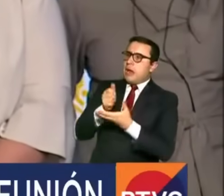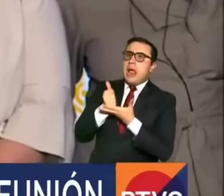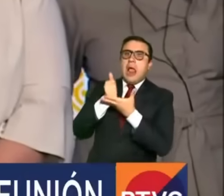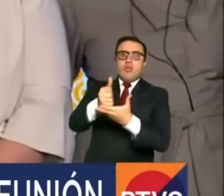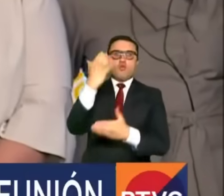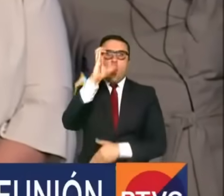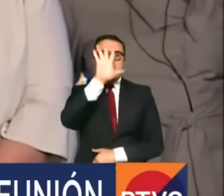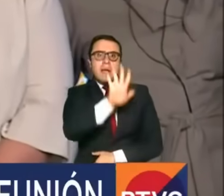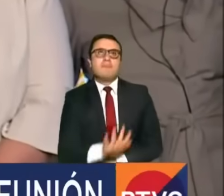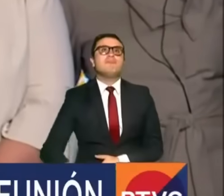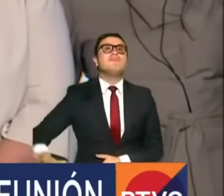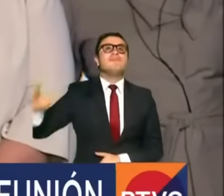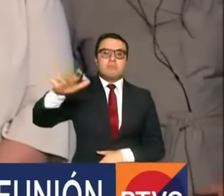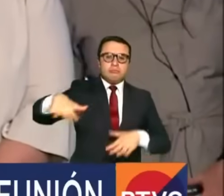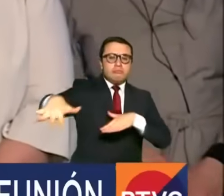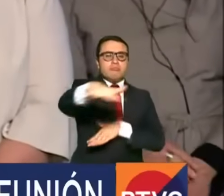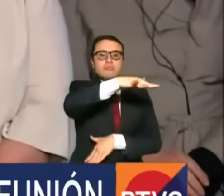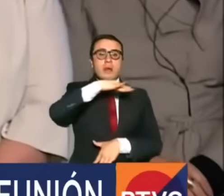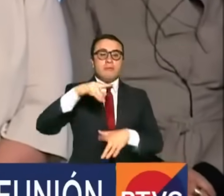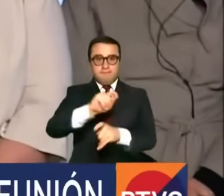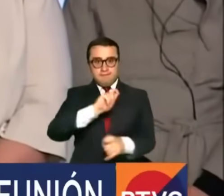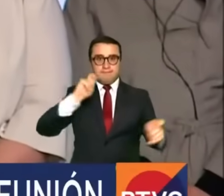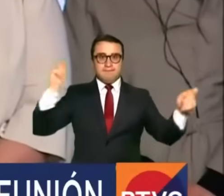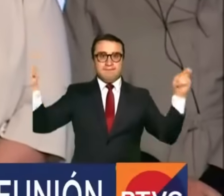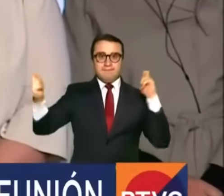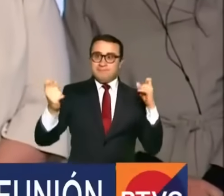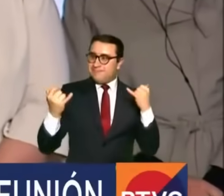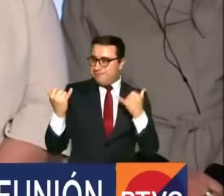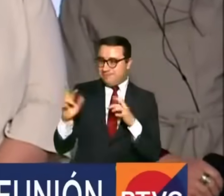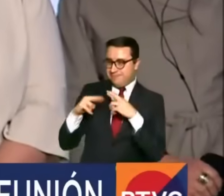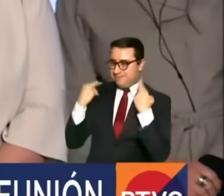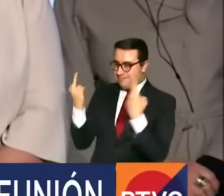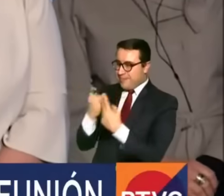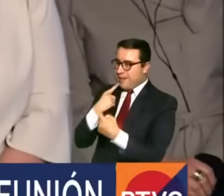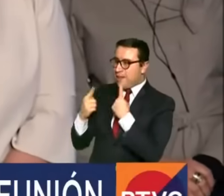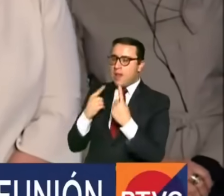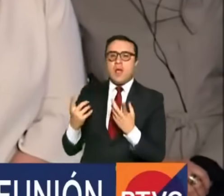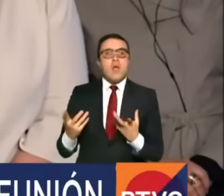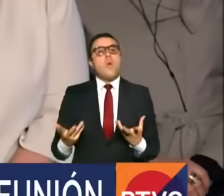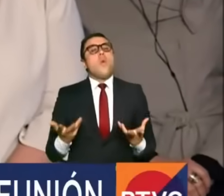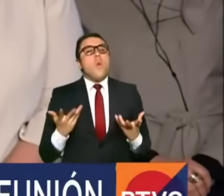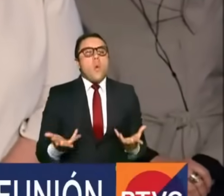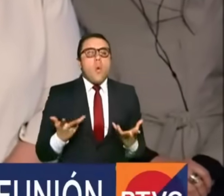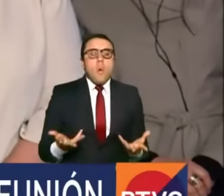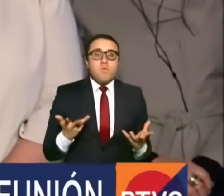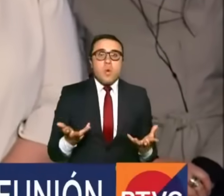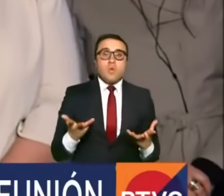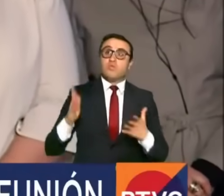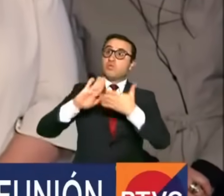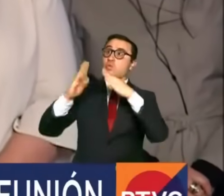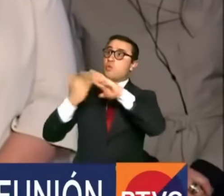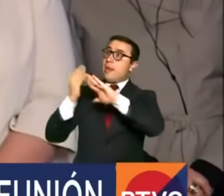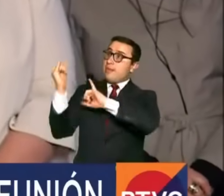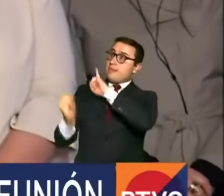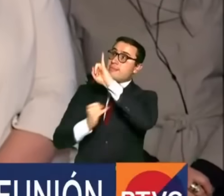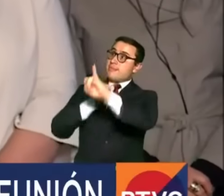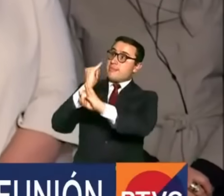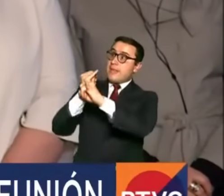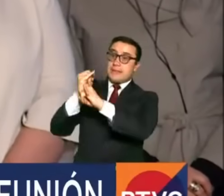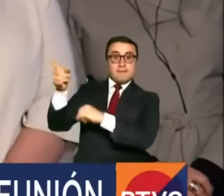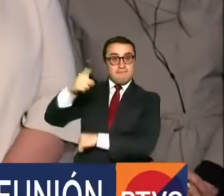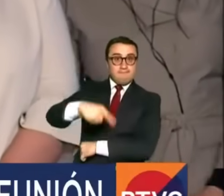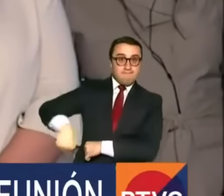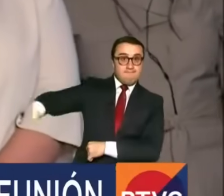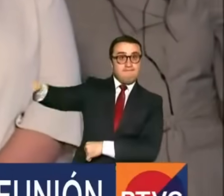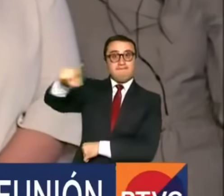territorio, que hemos hablado aquí en esta reunión, como la comunidad internacional, como se le